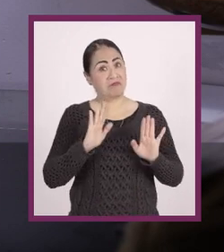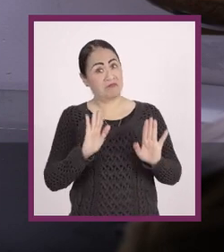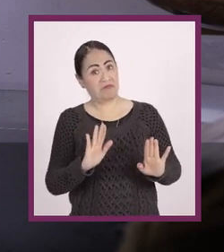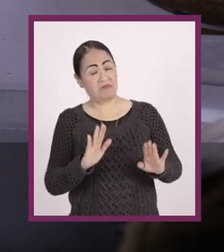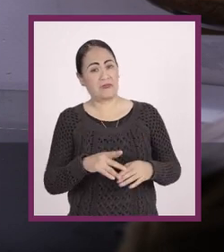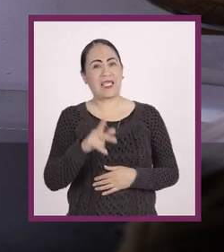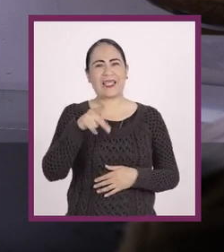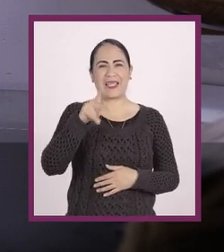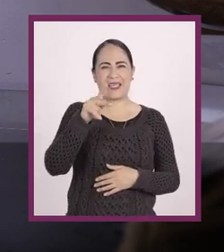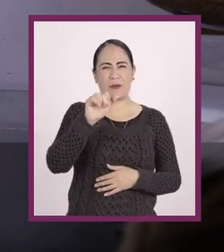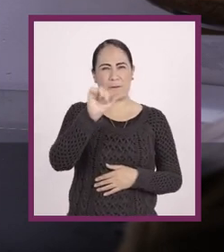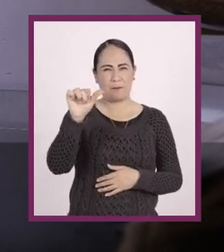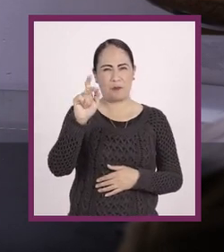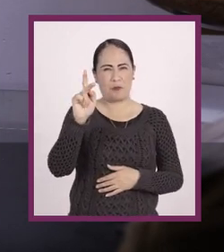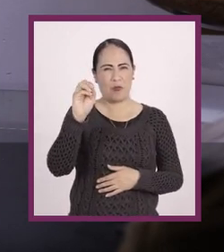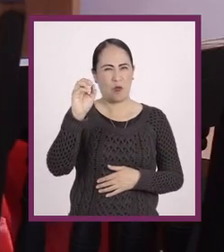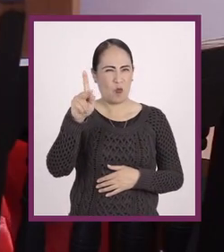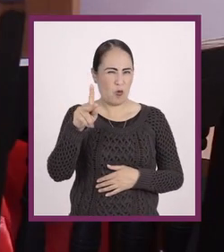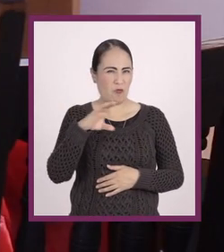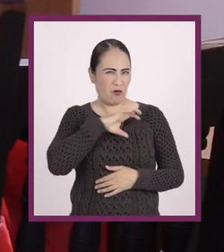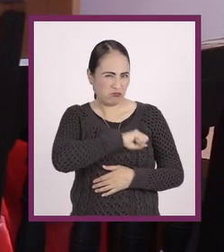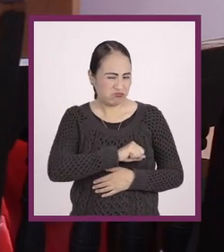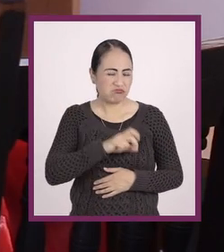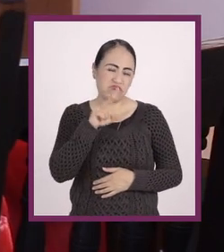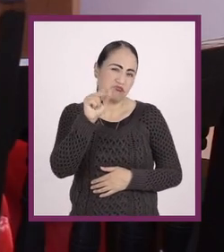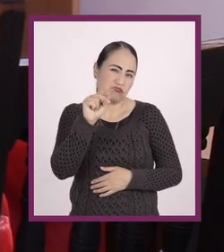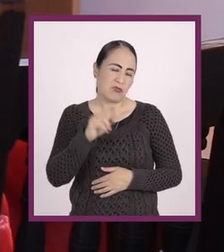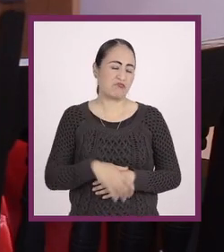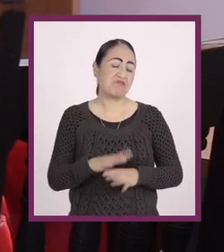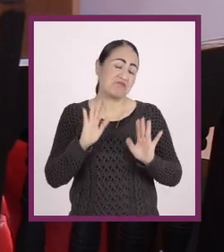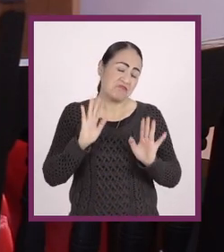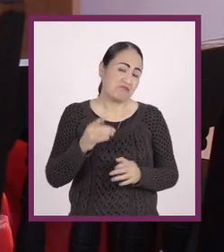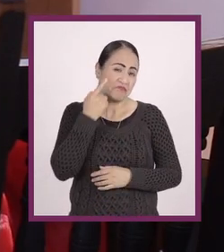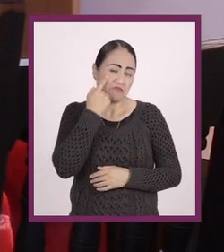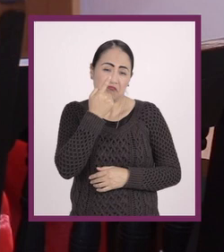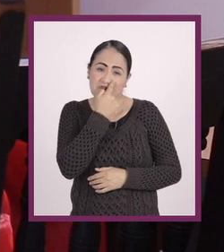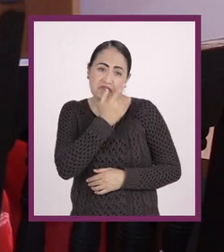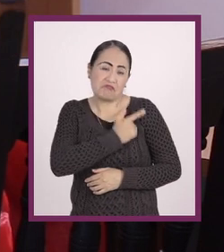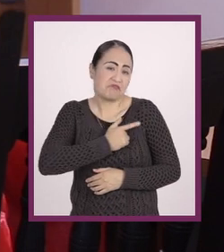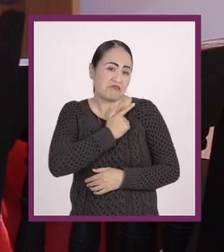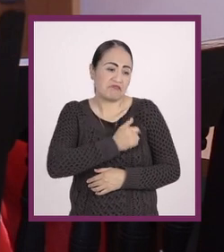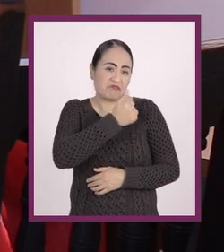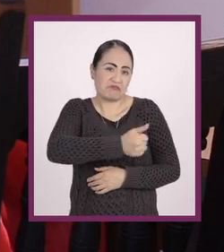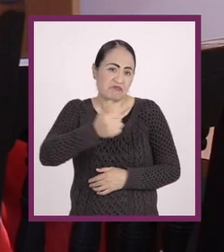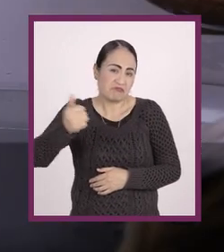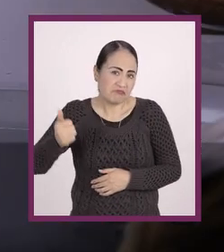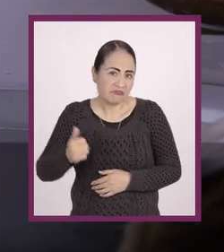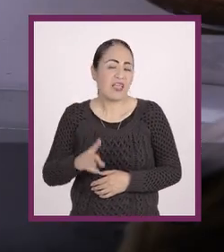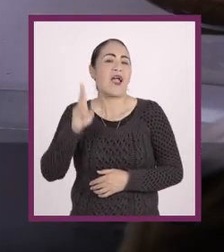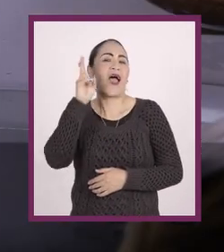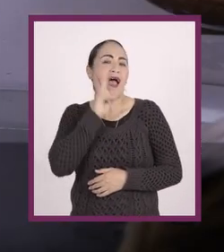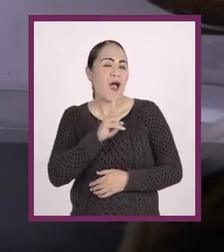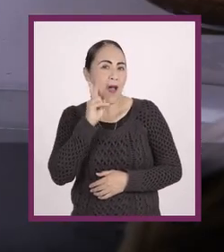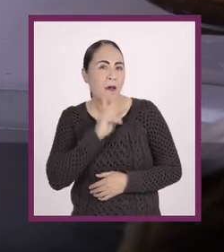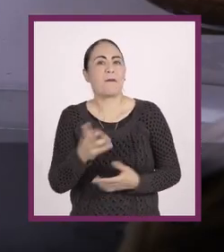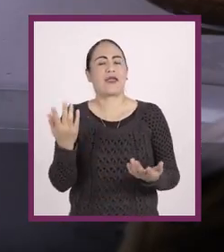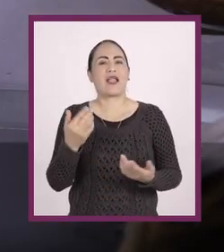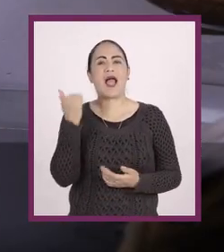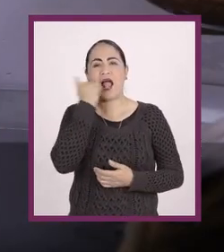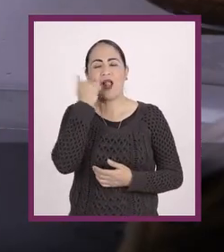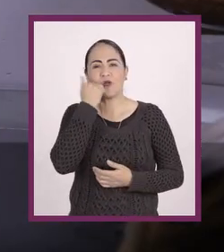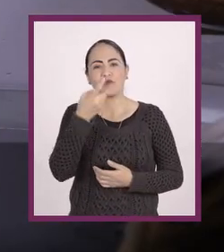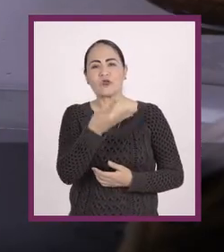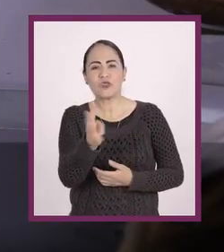yo no soy muy fan del ceip pues el gusto se rompen géneros y mientras te funcione hagamos un sondeo para saber